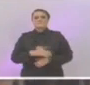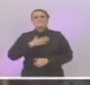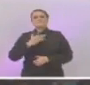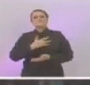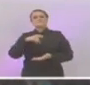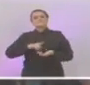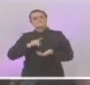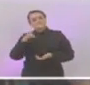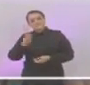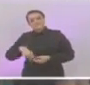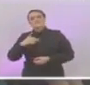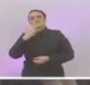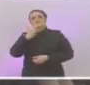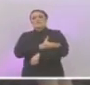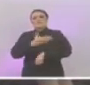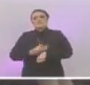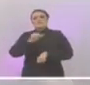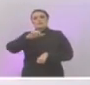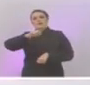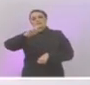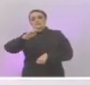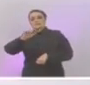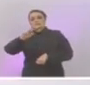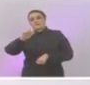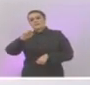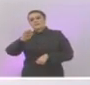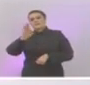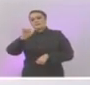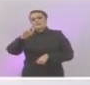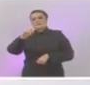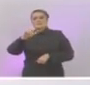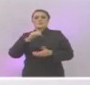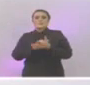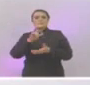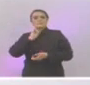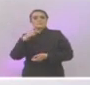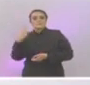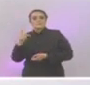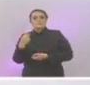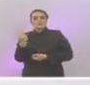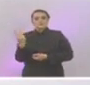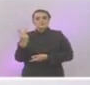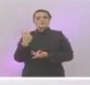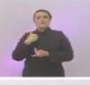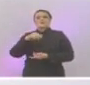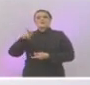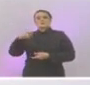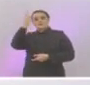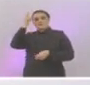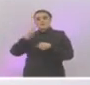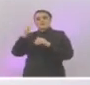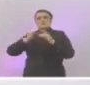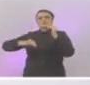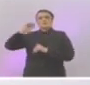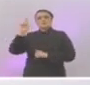Aprecio la amable compañía del arquitecto Manuel Fermín Villarrubio y de su esposa, el rector de la Universidad Autónoma